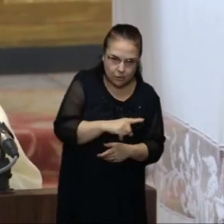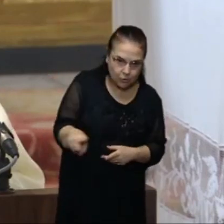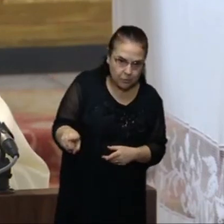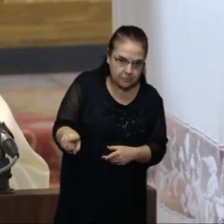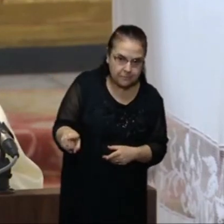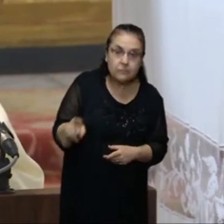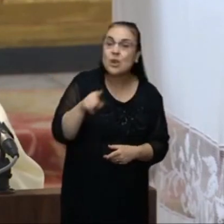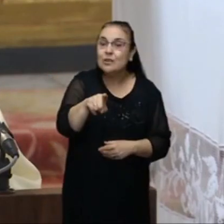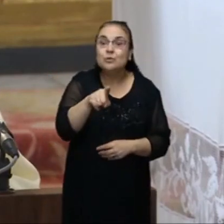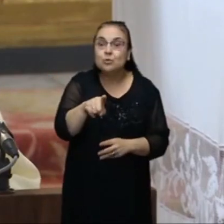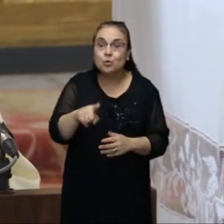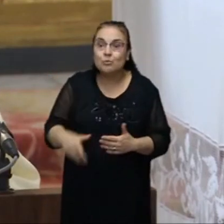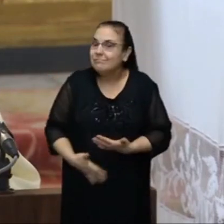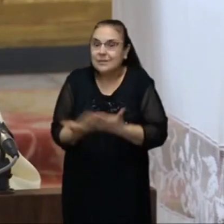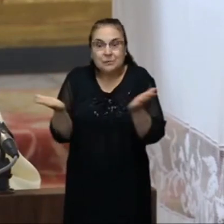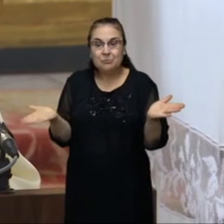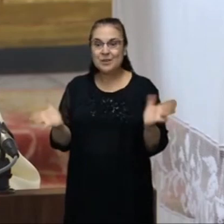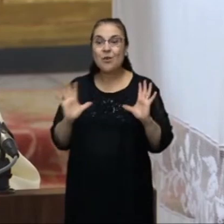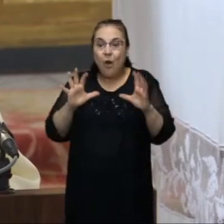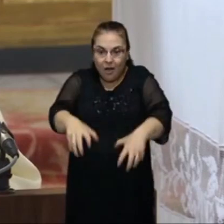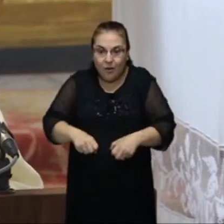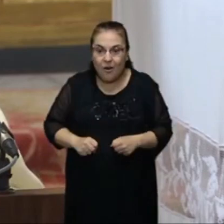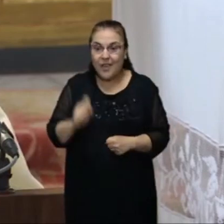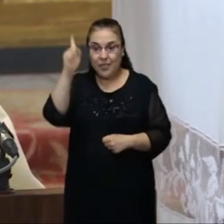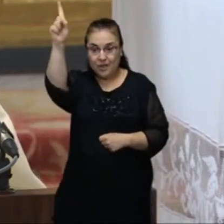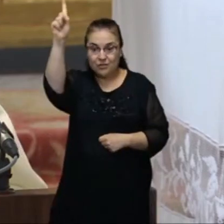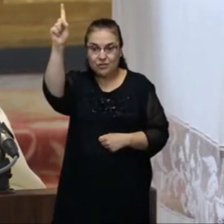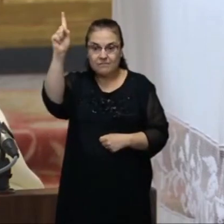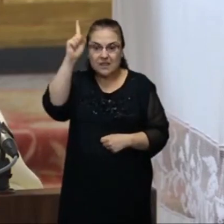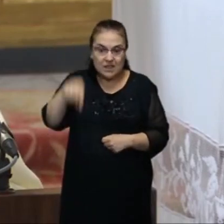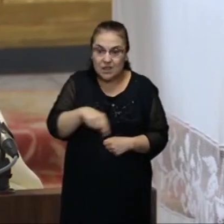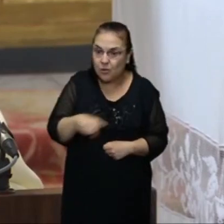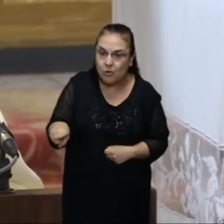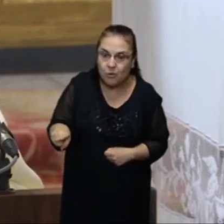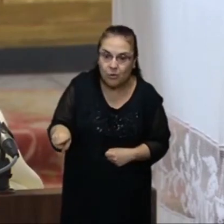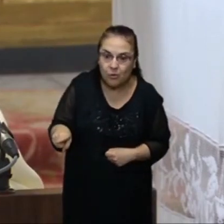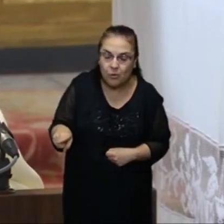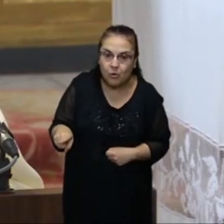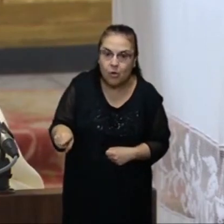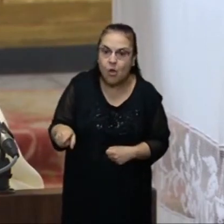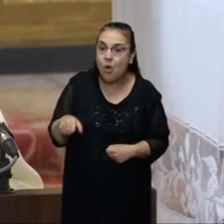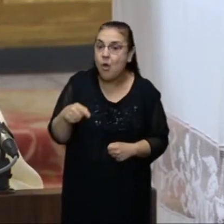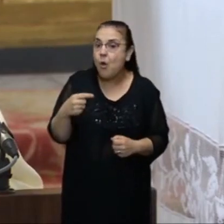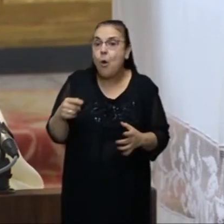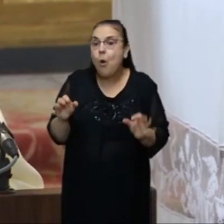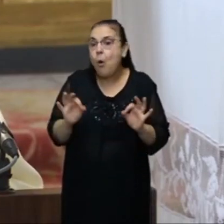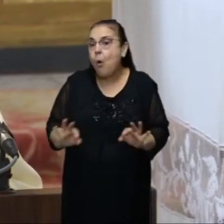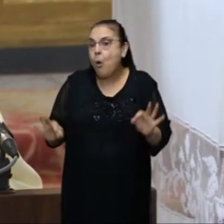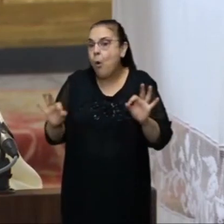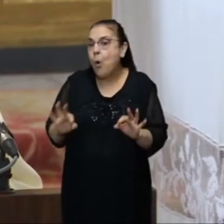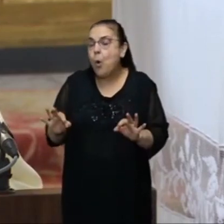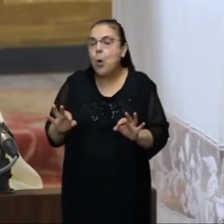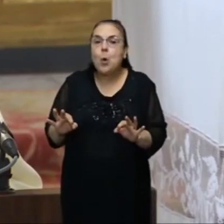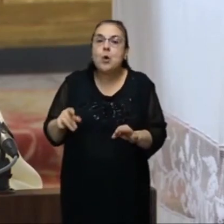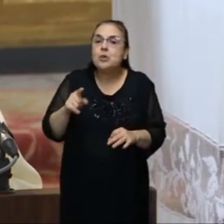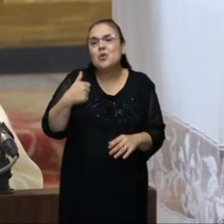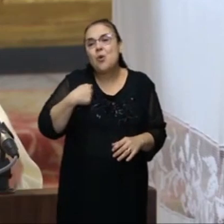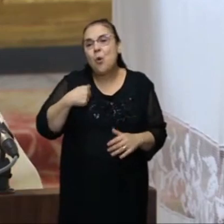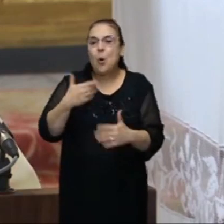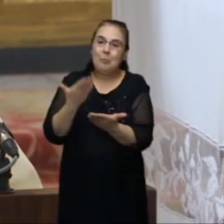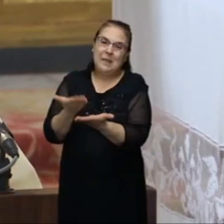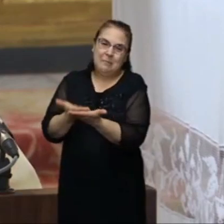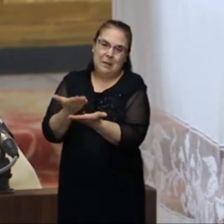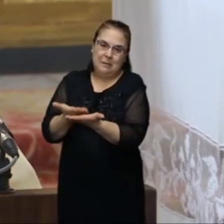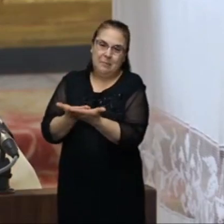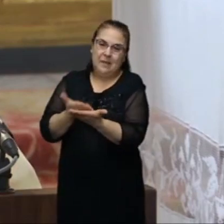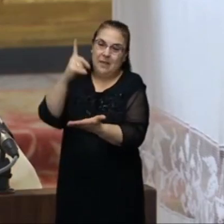¿Estás dispuesto a acoger a Dios? O lo único que te interesa es que Dios me haga lo que le pido y ya